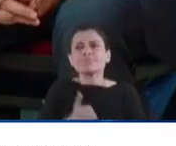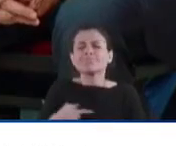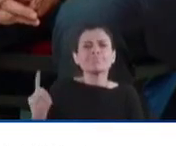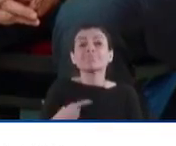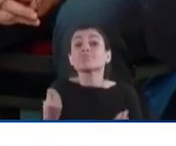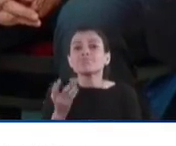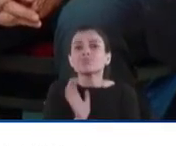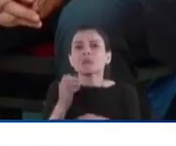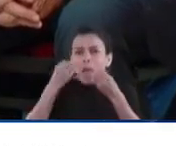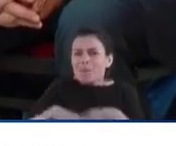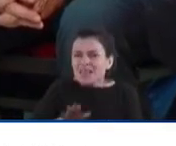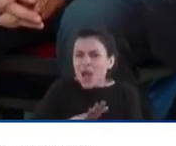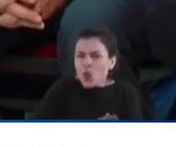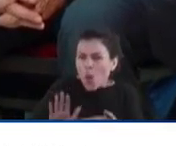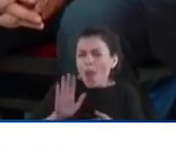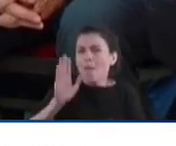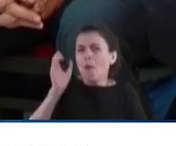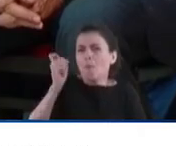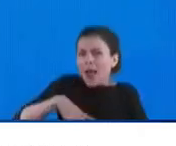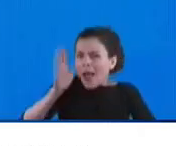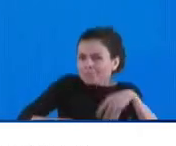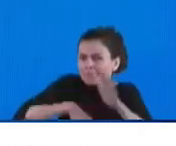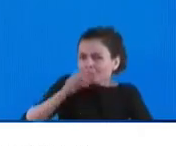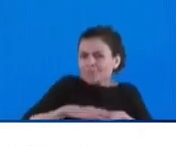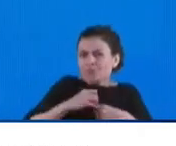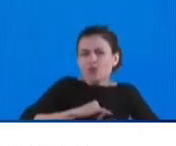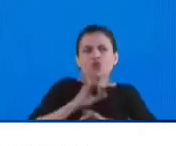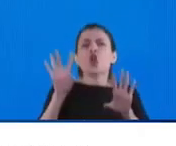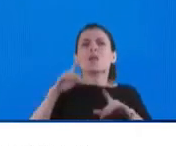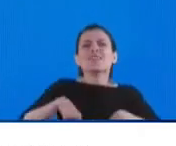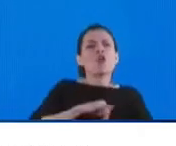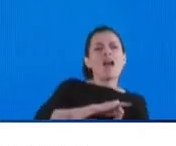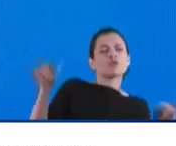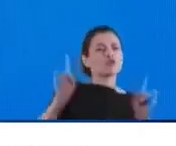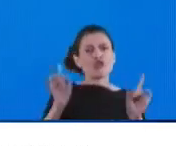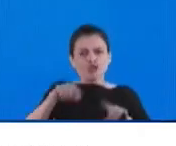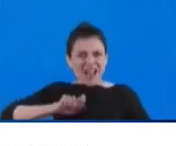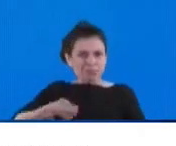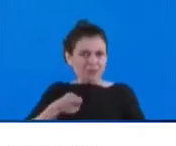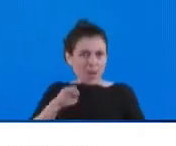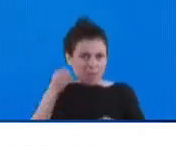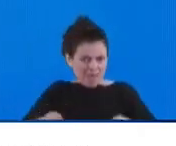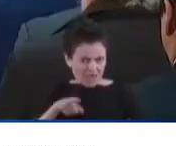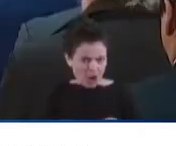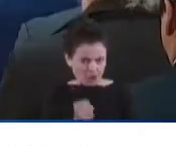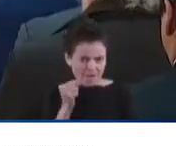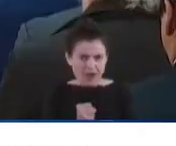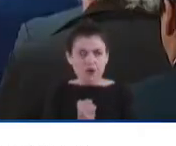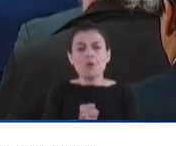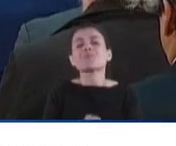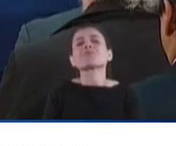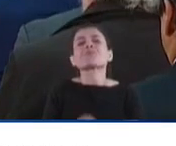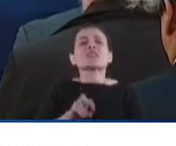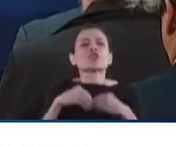El Gobierno Nacional presentó hoy el Plan de Obras Públicas Estratégicas Argentina Grande, que suma 120 emprendimientos a